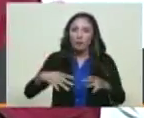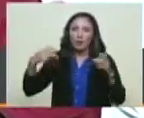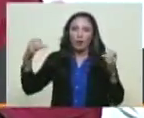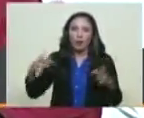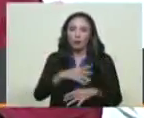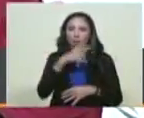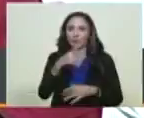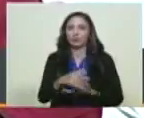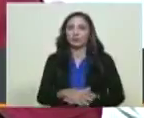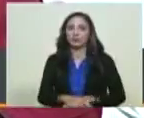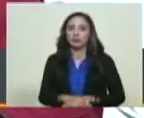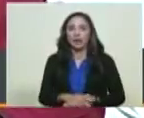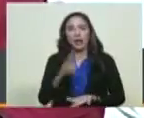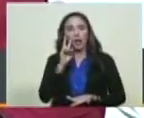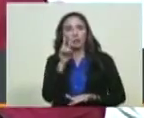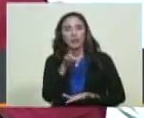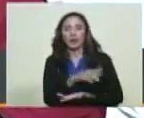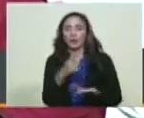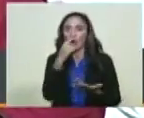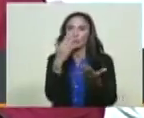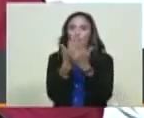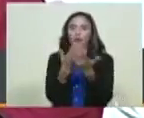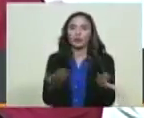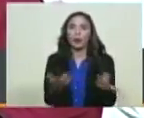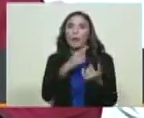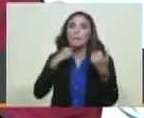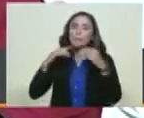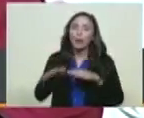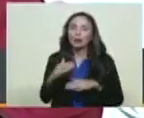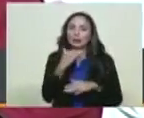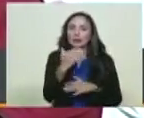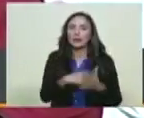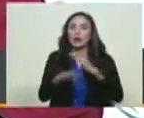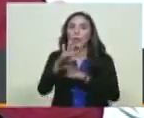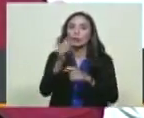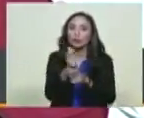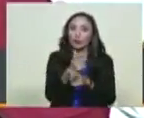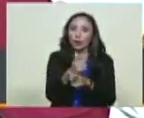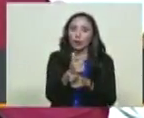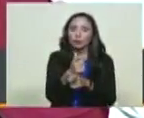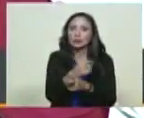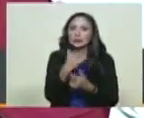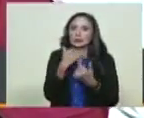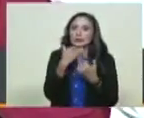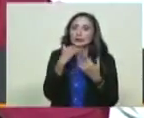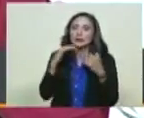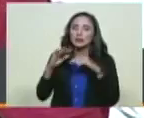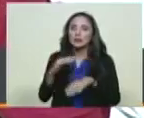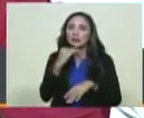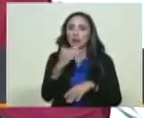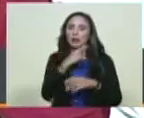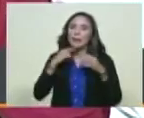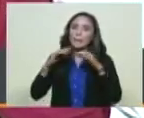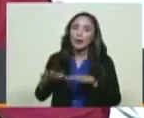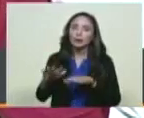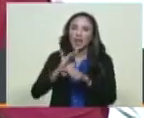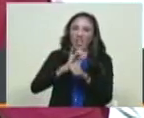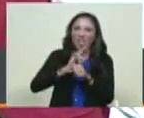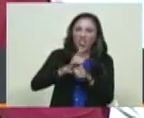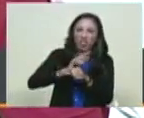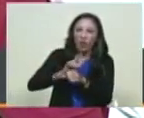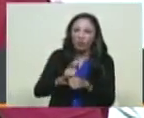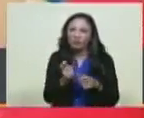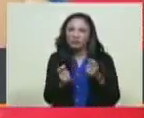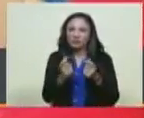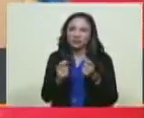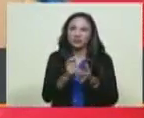y luego de haber visto la muerte al frente mío aquel 4 de agosto luego de haber derrotado a la muerte en aquel